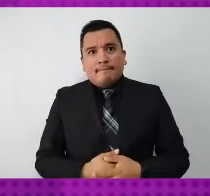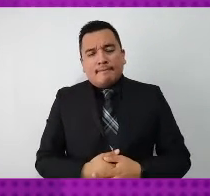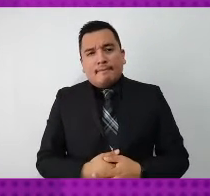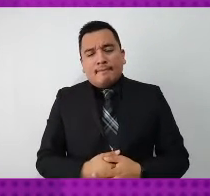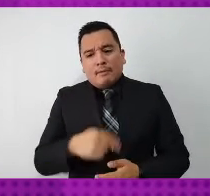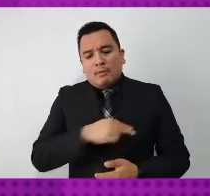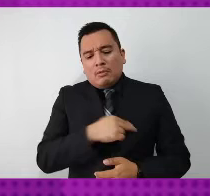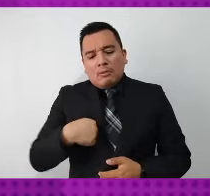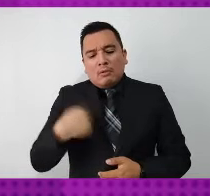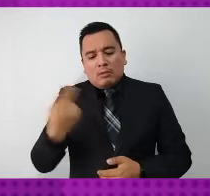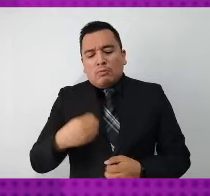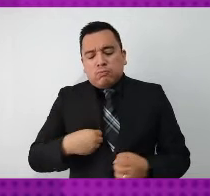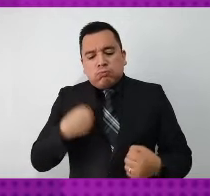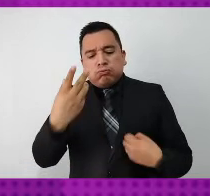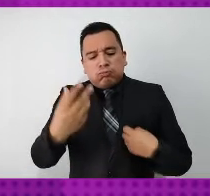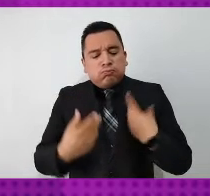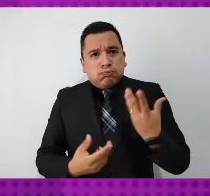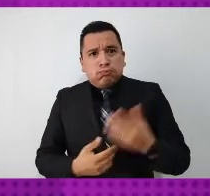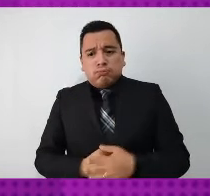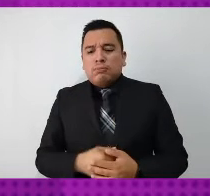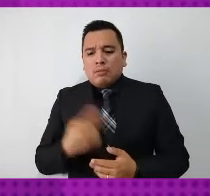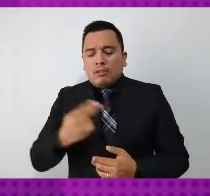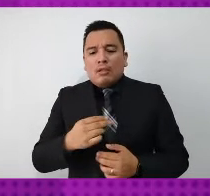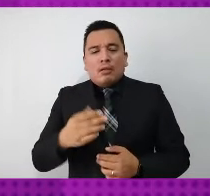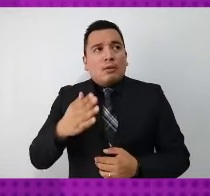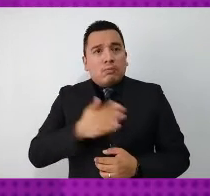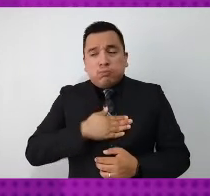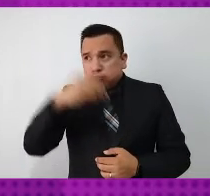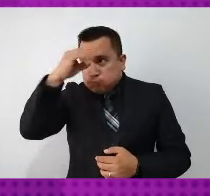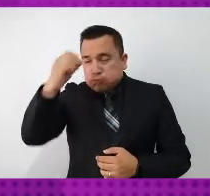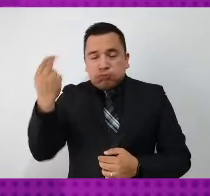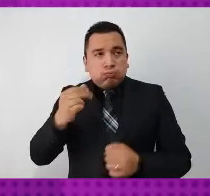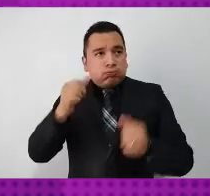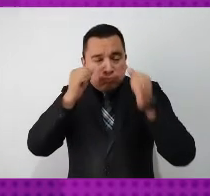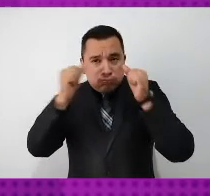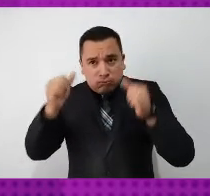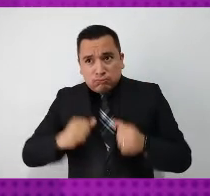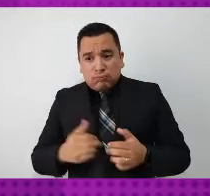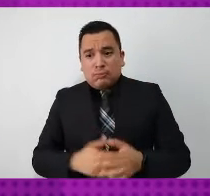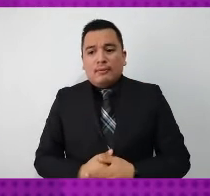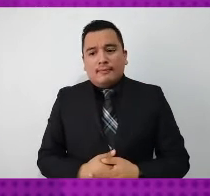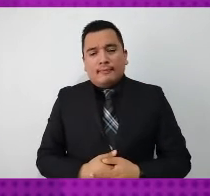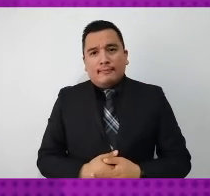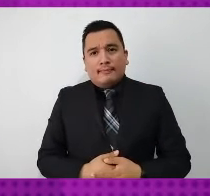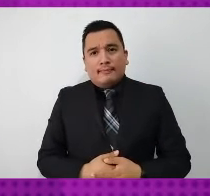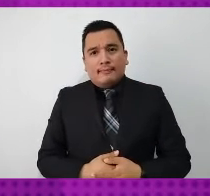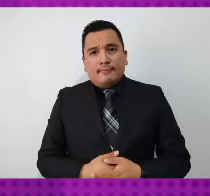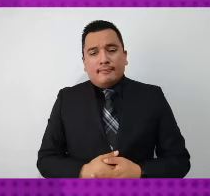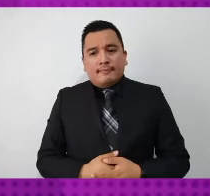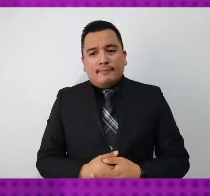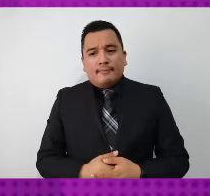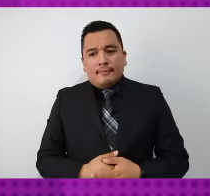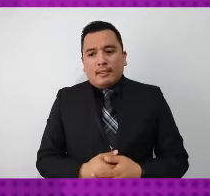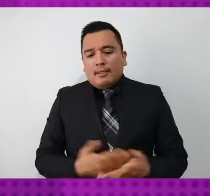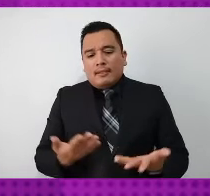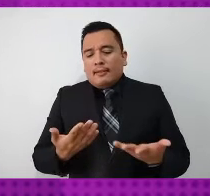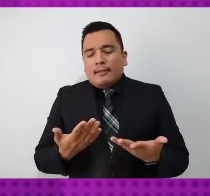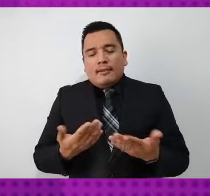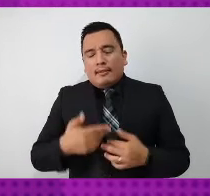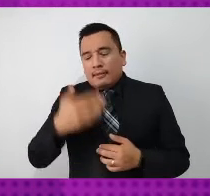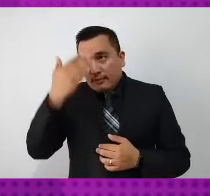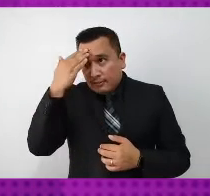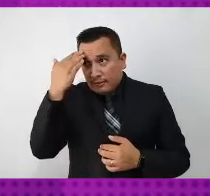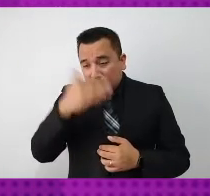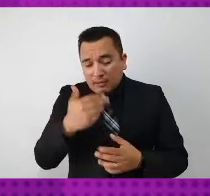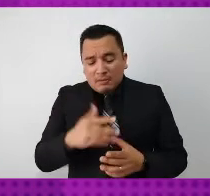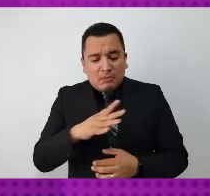donde nuestra opinión es tomada en cuenta sobre todo en en ciertos rubros en los que podemos participar poner nuestro